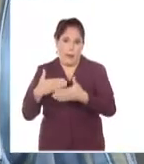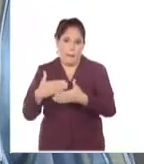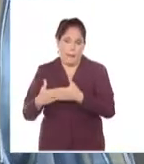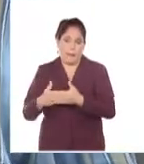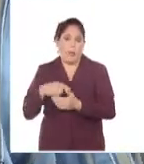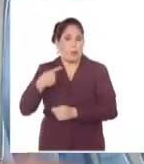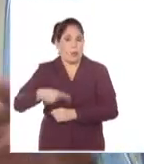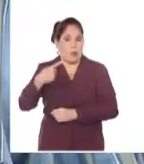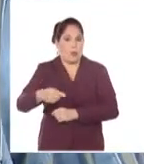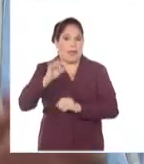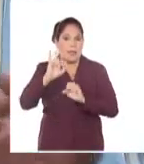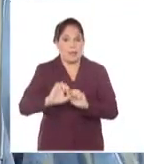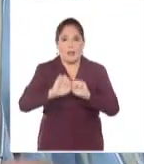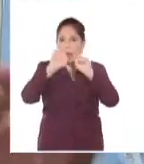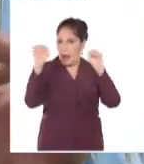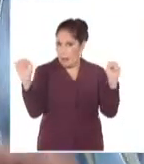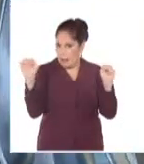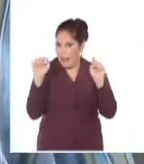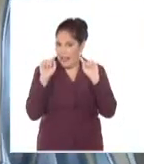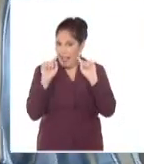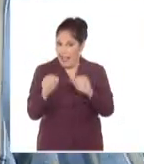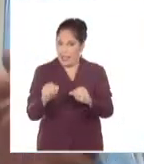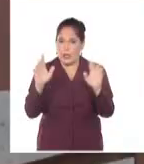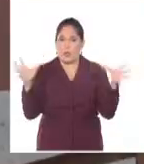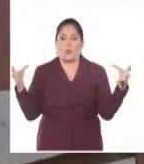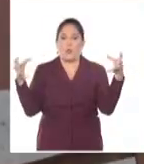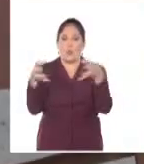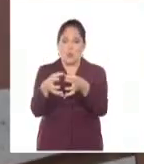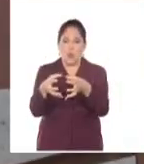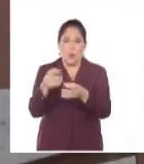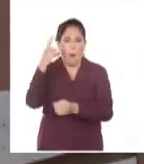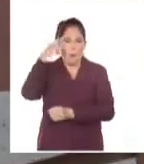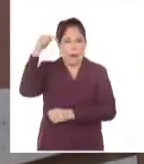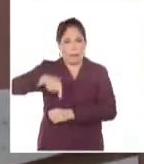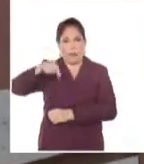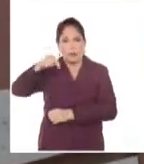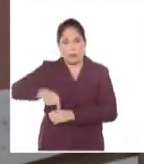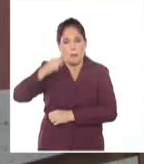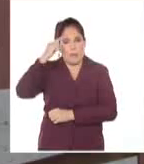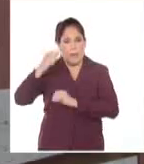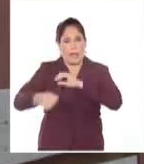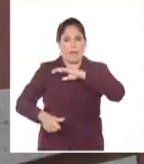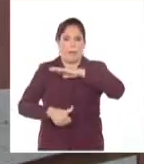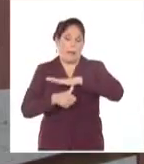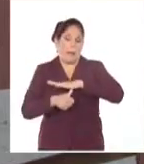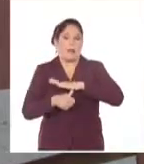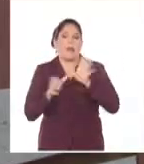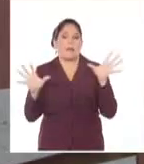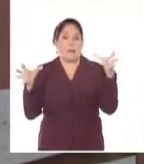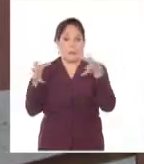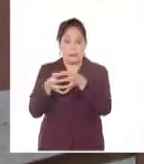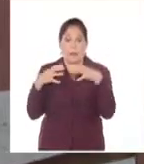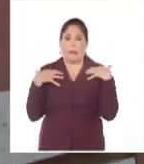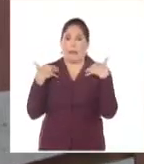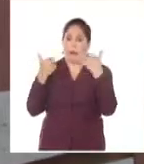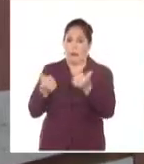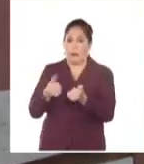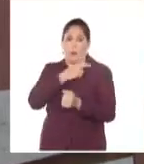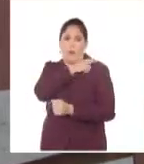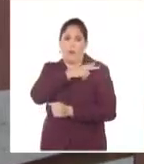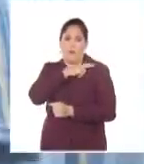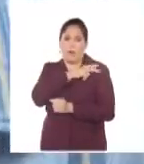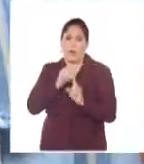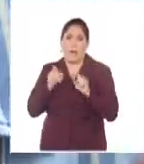días a las 7 de la mañana hay una puntualización con todos los jefes de talleres y todos los directores funcionales de la